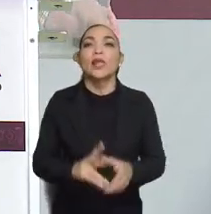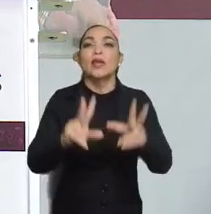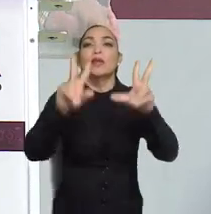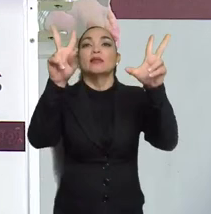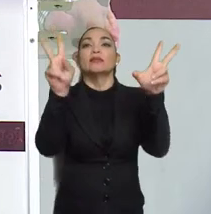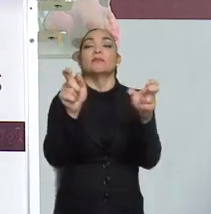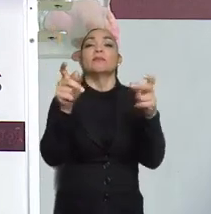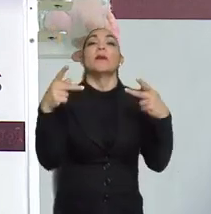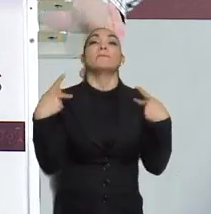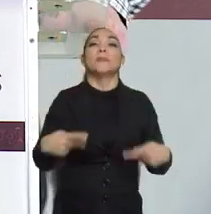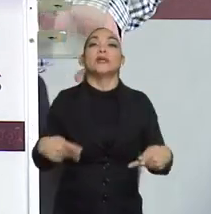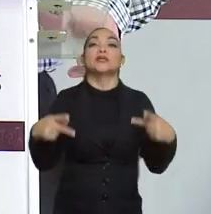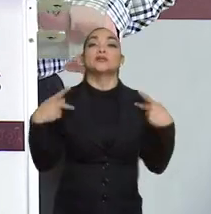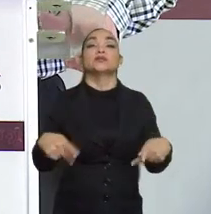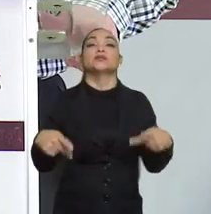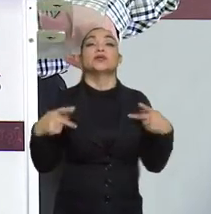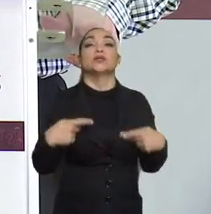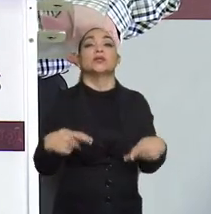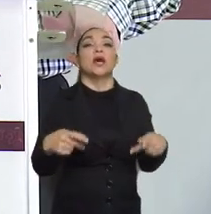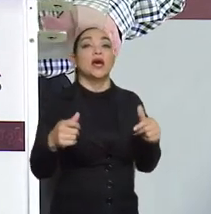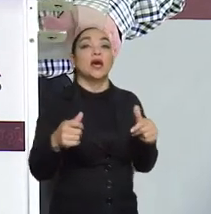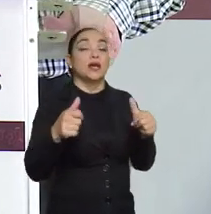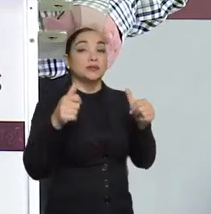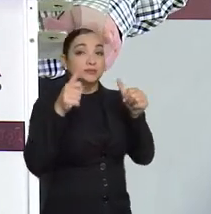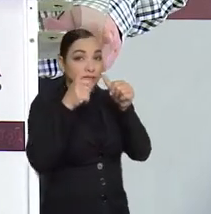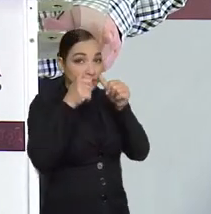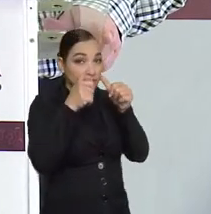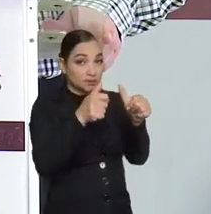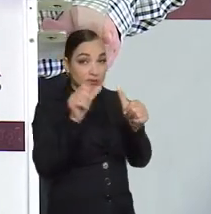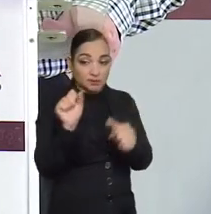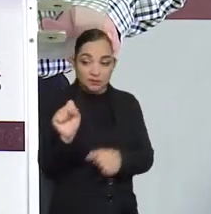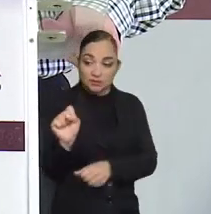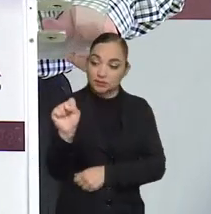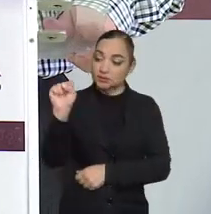persona aprehendida el sábado,